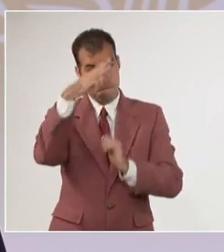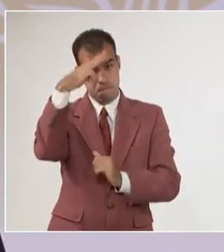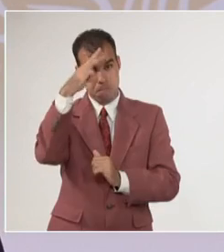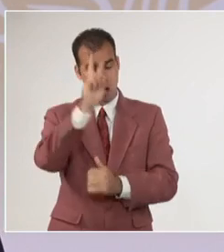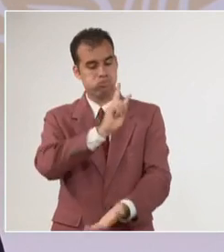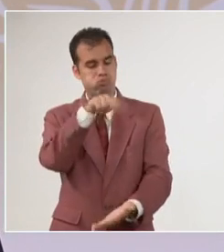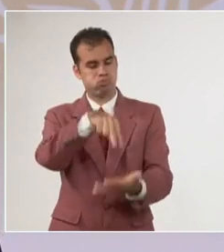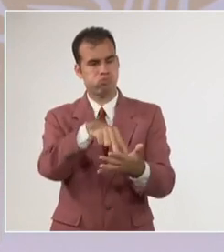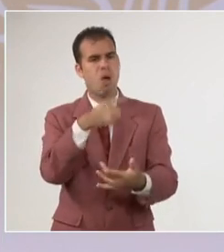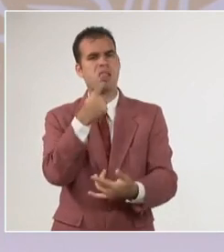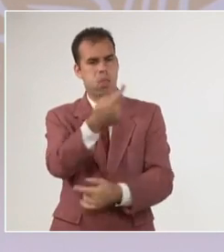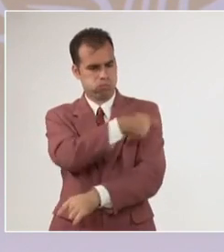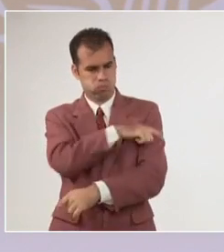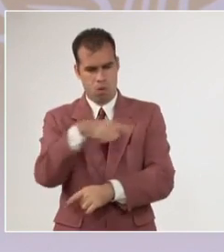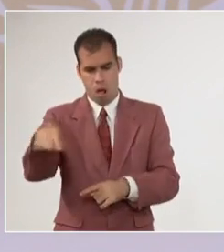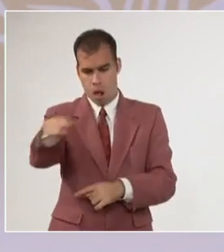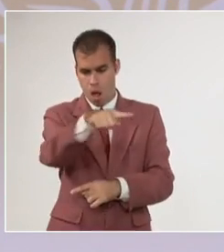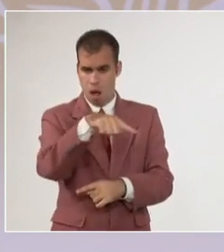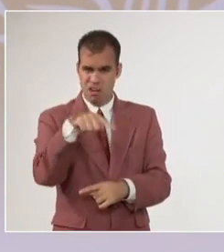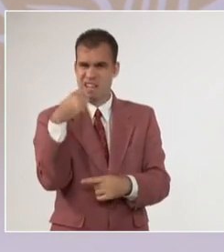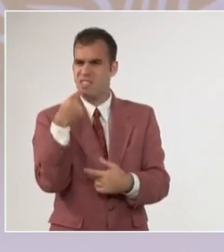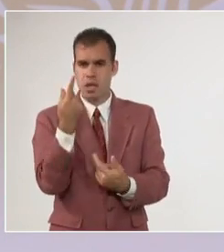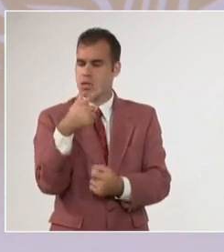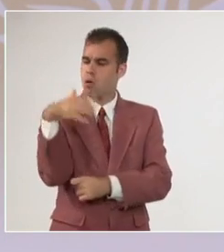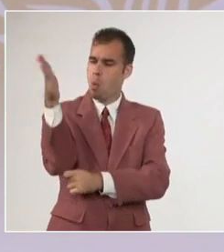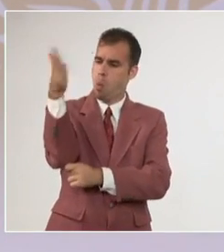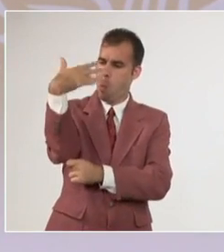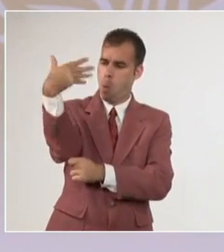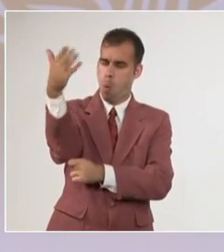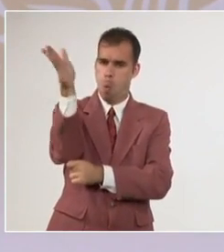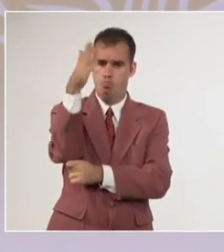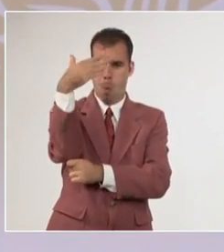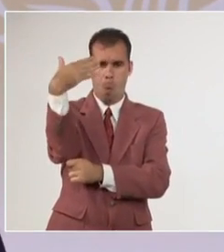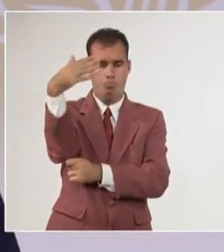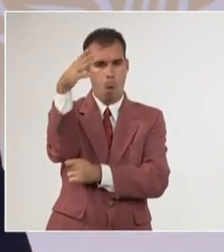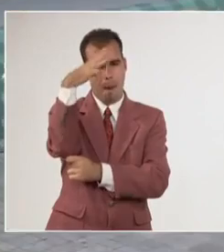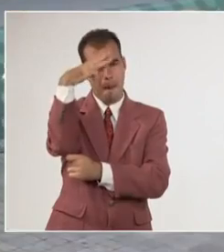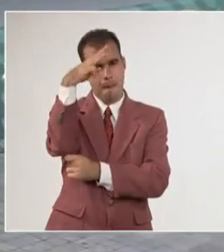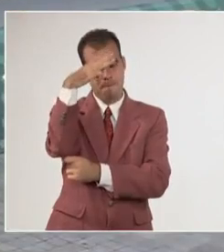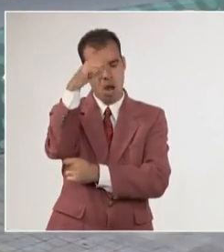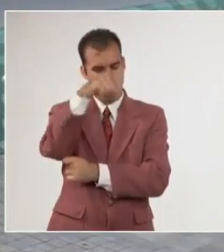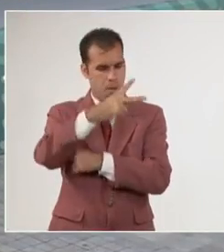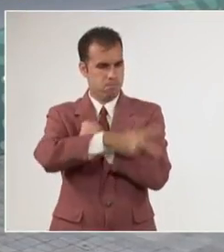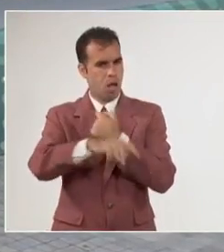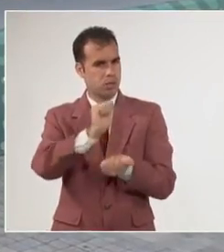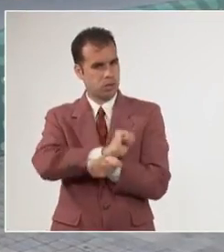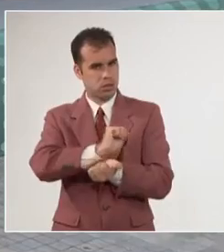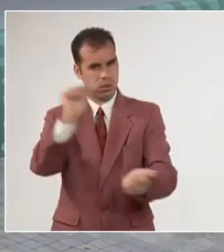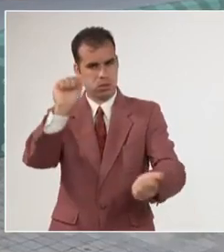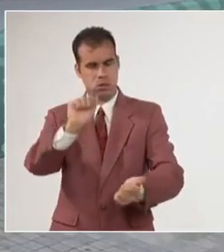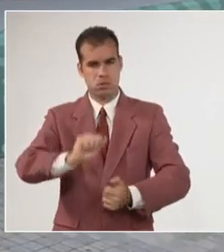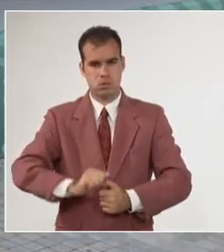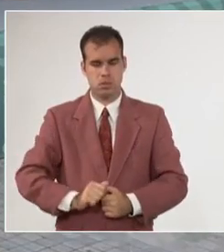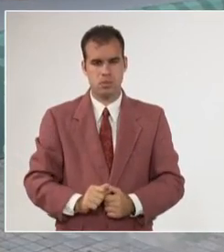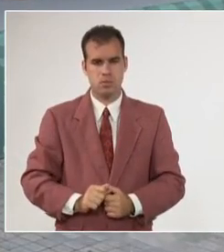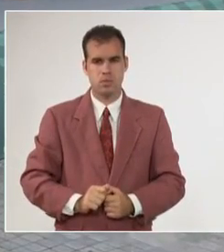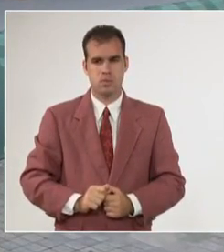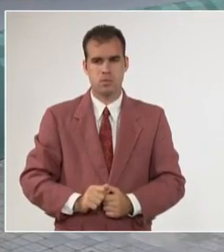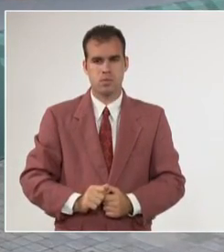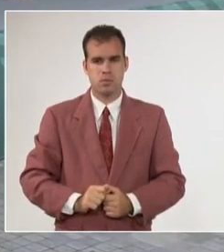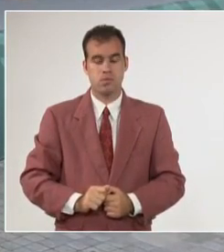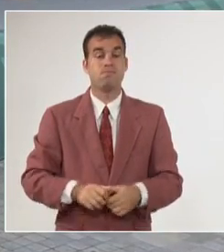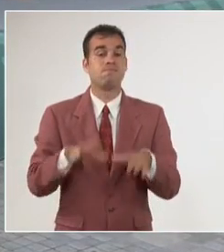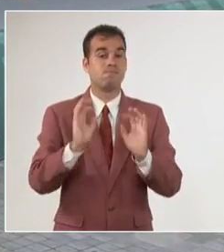la patria libre, ondeando la bandera de Dolores. Fin de la cita. Por sus características, el